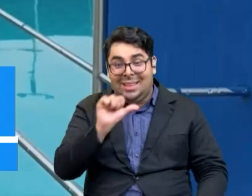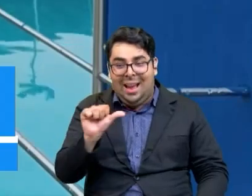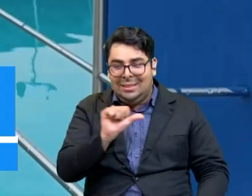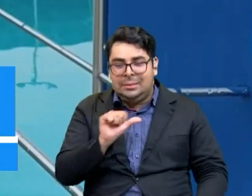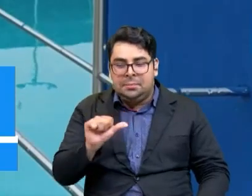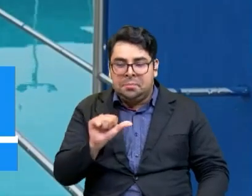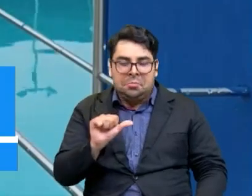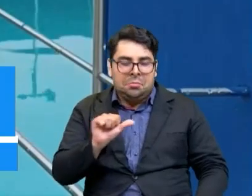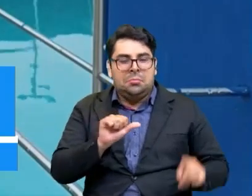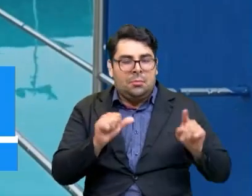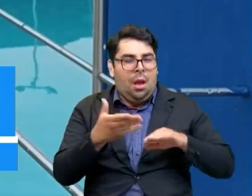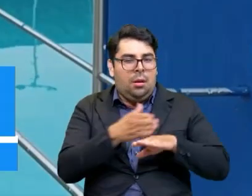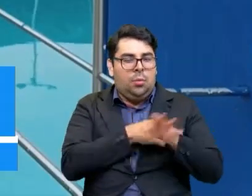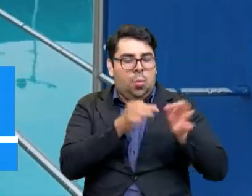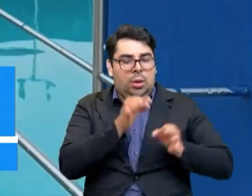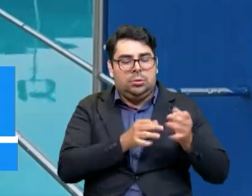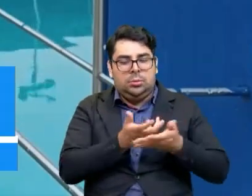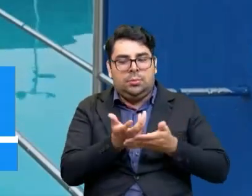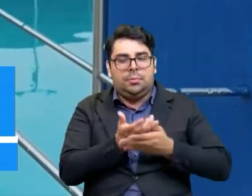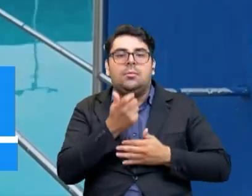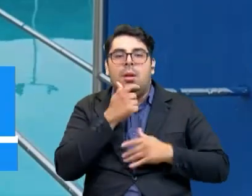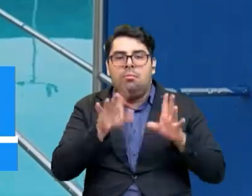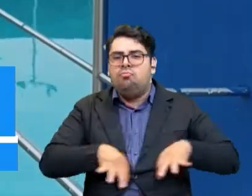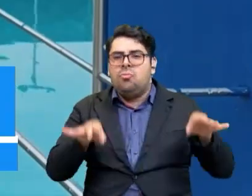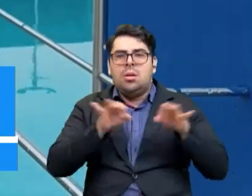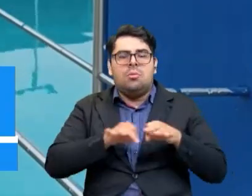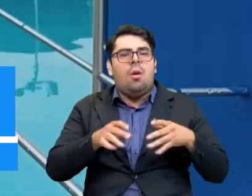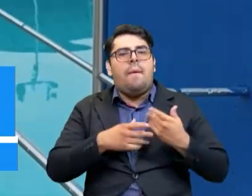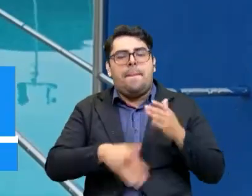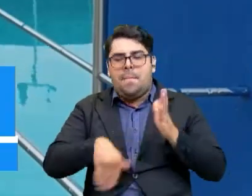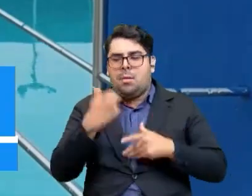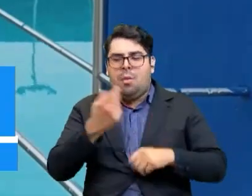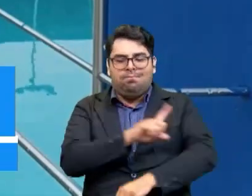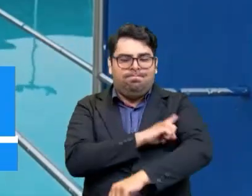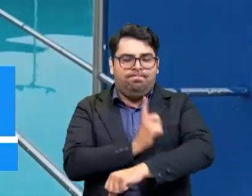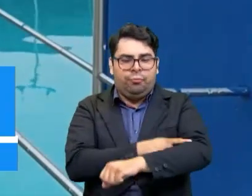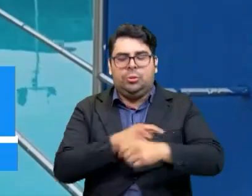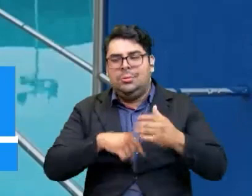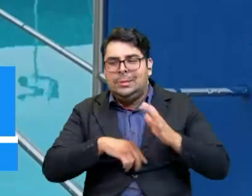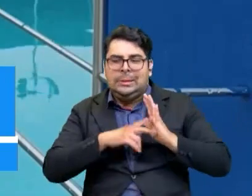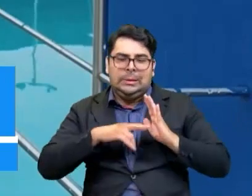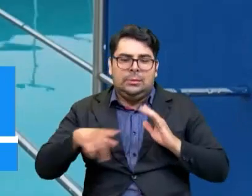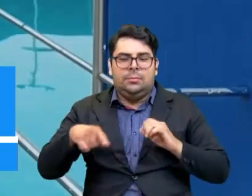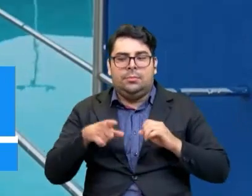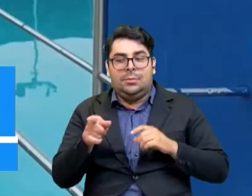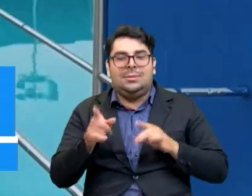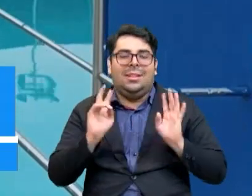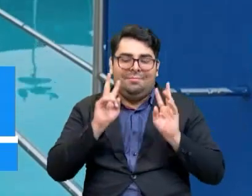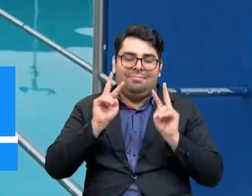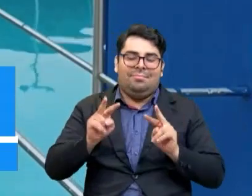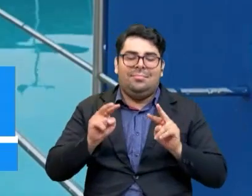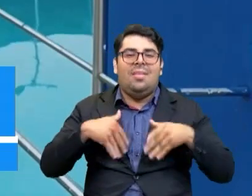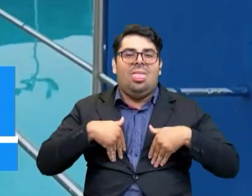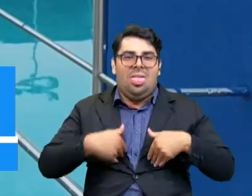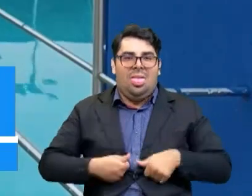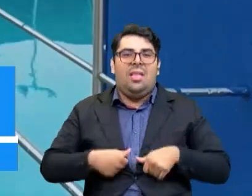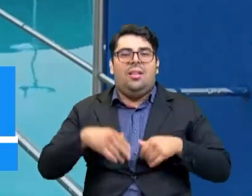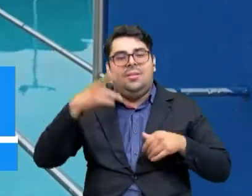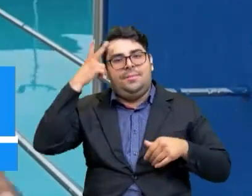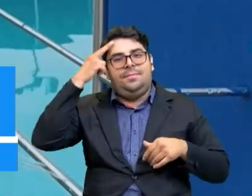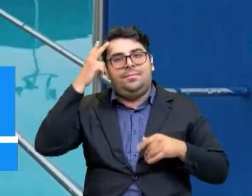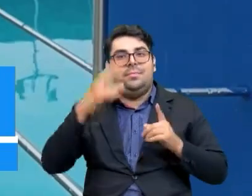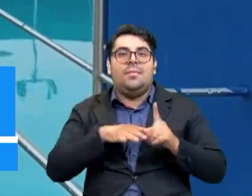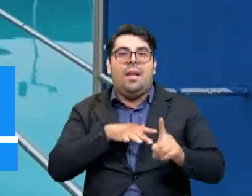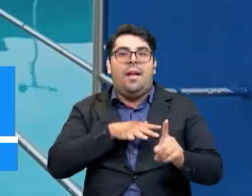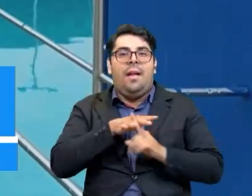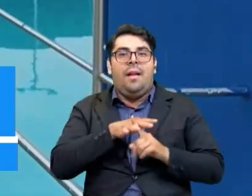que ellas comenzaban sus rutinas con mucha fuerza y resistencia, pero al final pues se veían ya un poco cansadas y obviamente les afectaba la parte como de